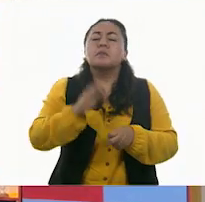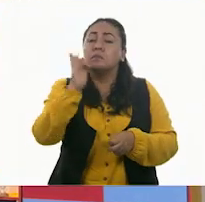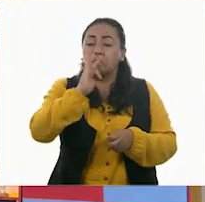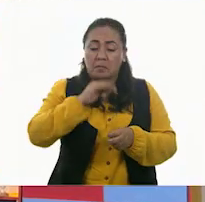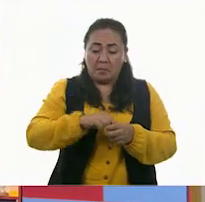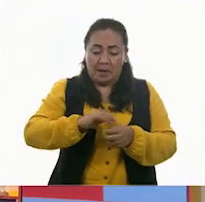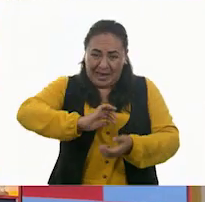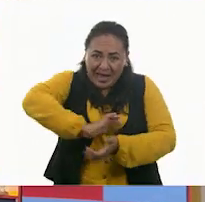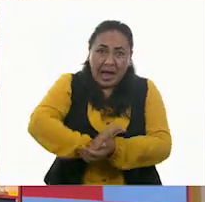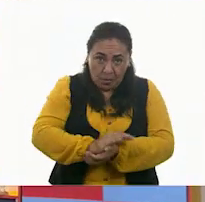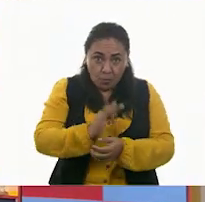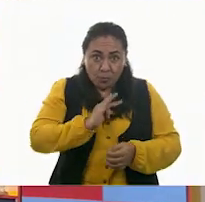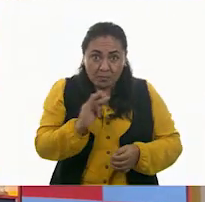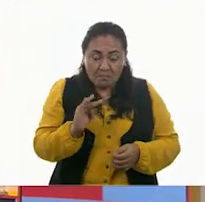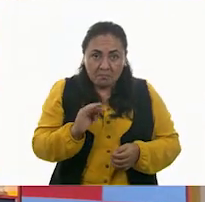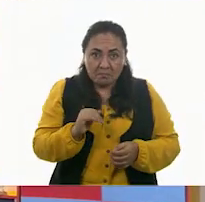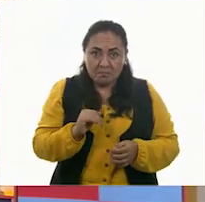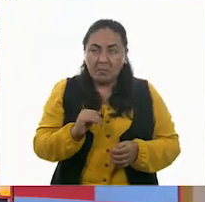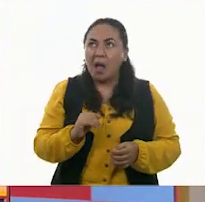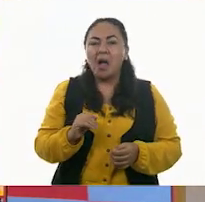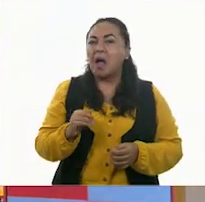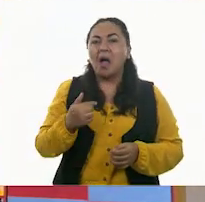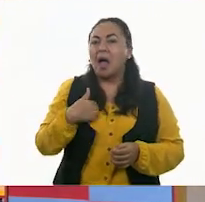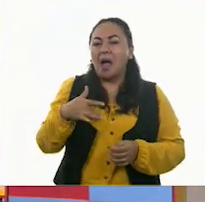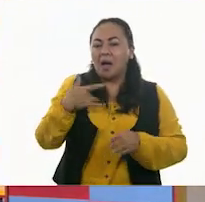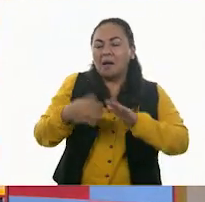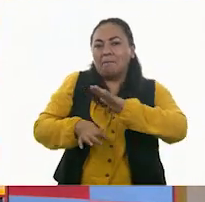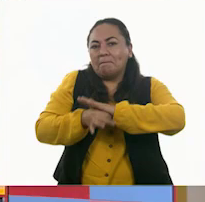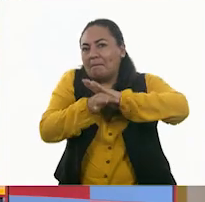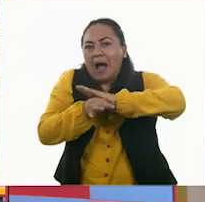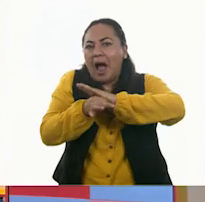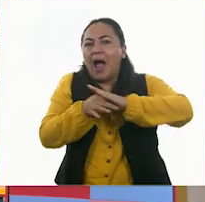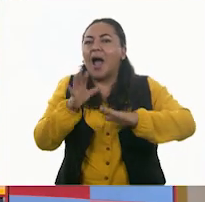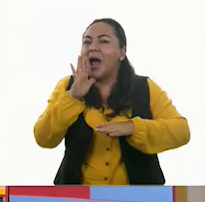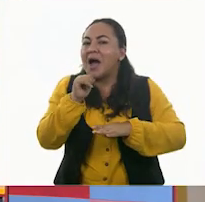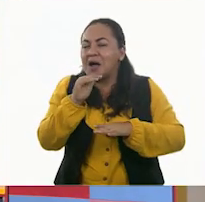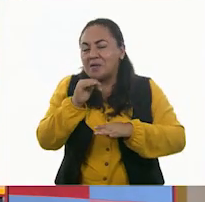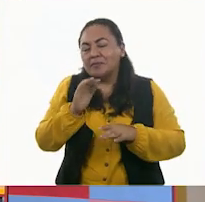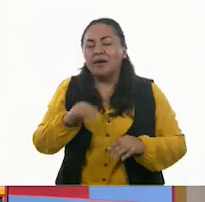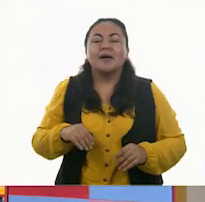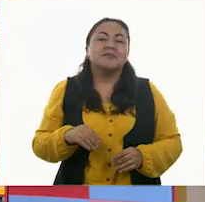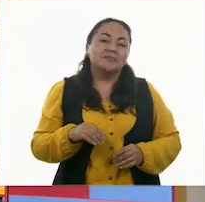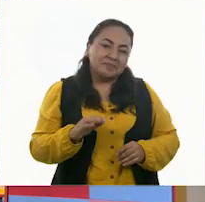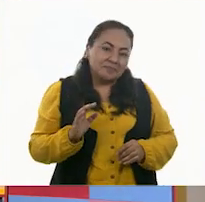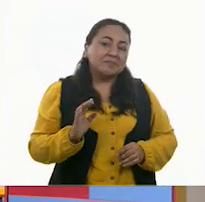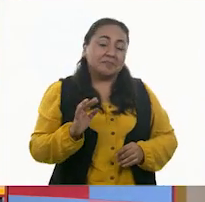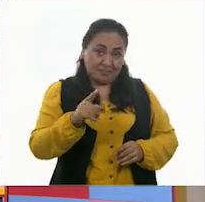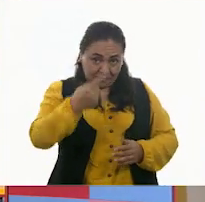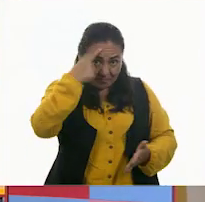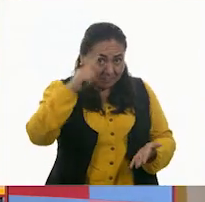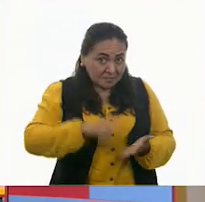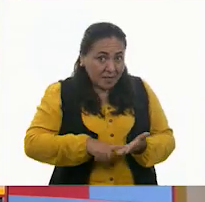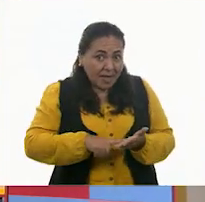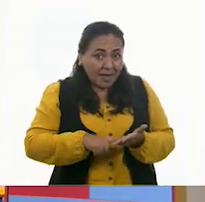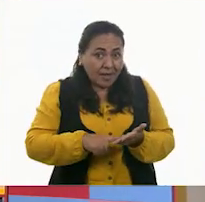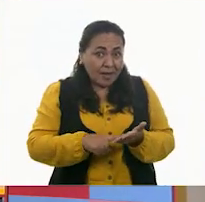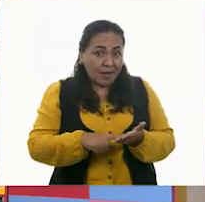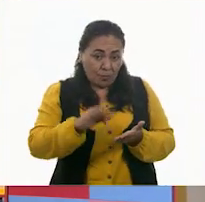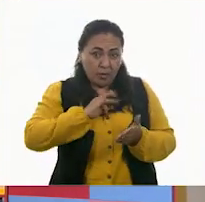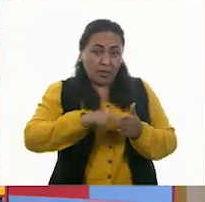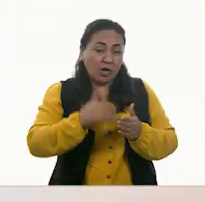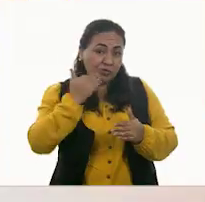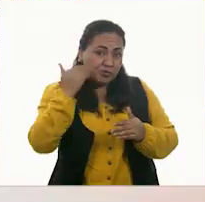pasaría? Lo voy a sentir más en mis pies. Exactamente. ¿Crees que se llegue a